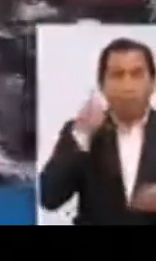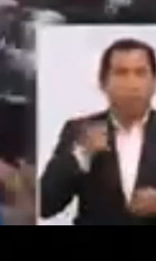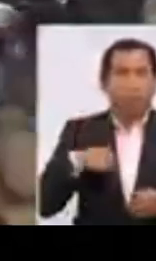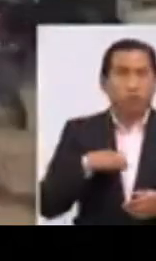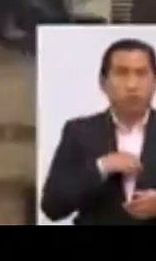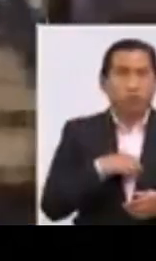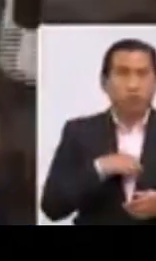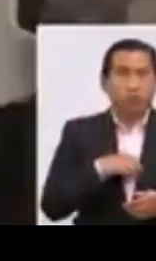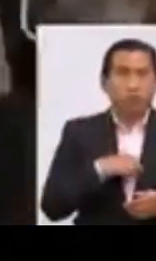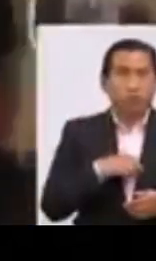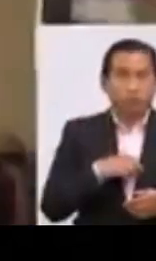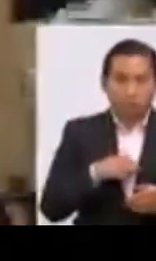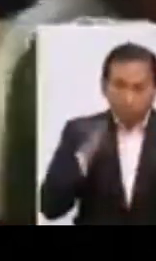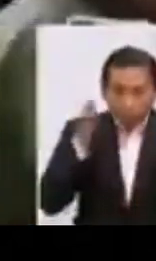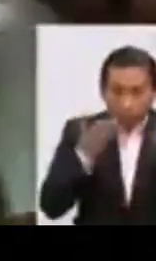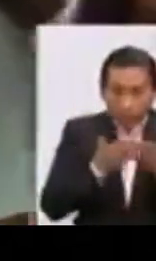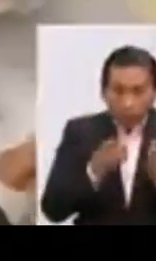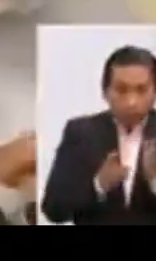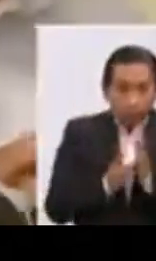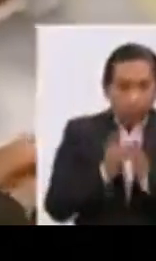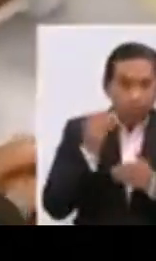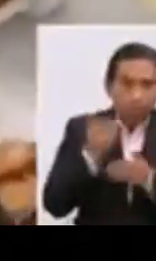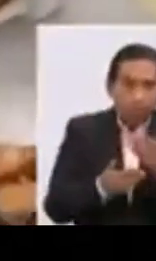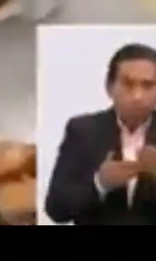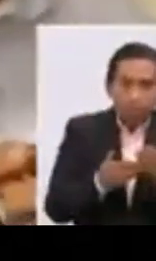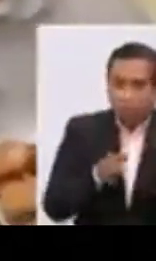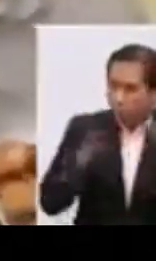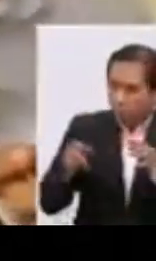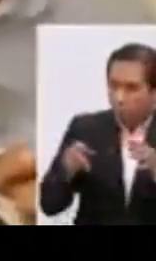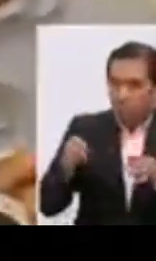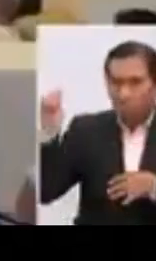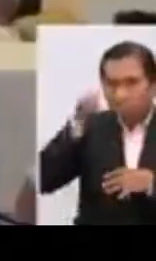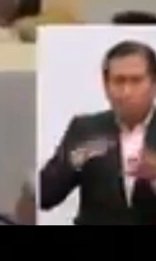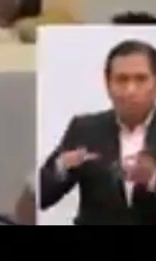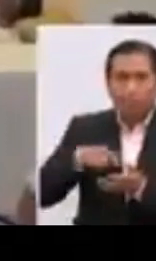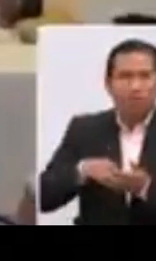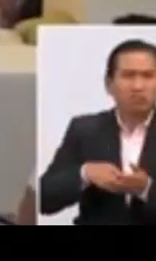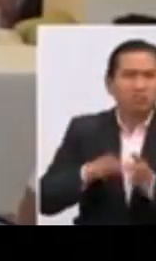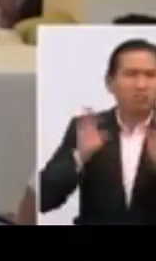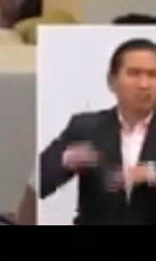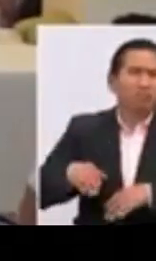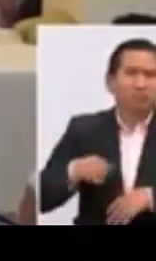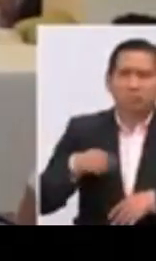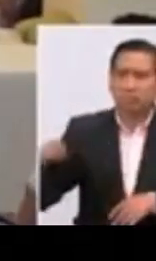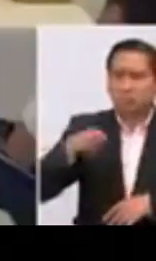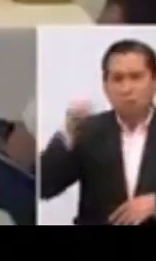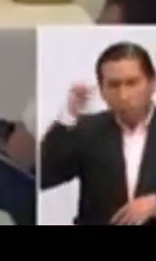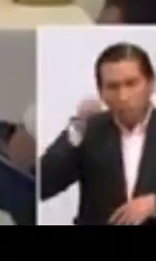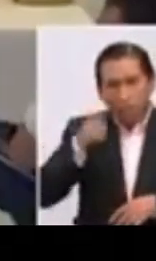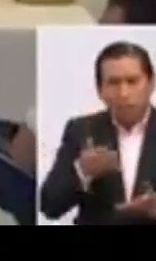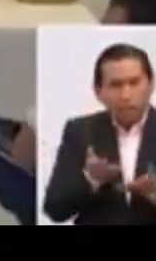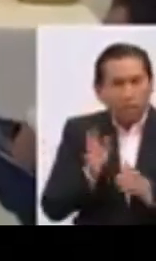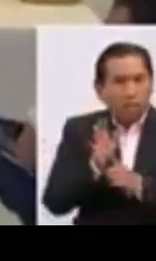nosotros desenfocarnos de buscar nuestro desarrollo en tonterías. Yo lo veo, eso por eso decía, no sea iluso, no venga a vender humo.